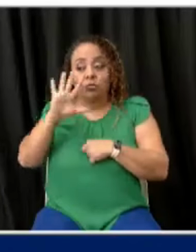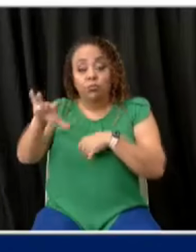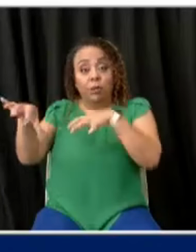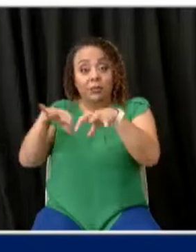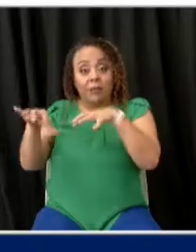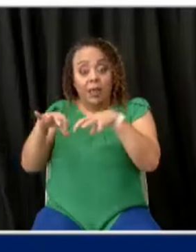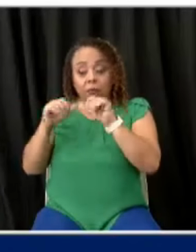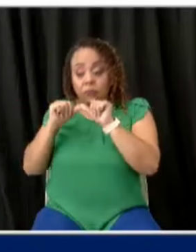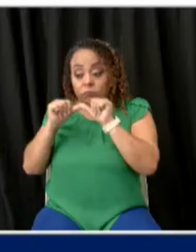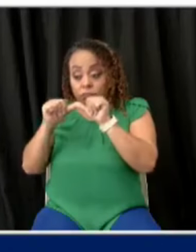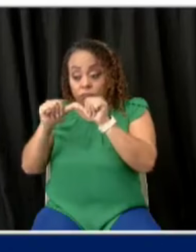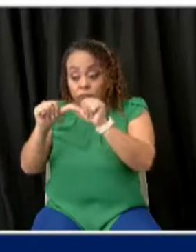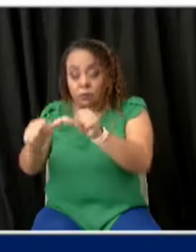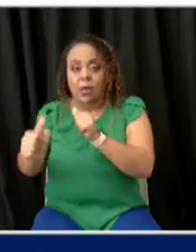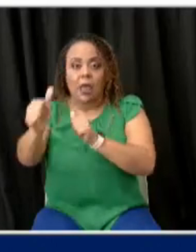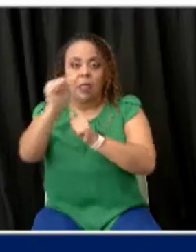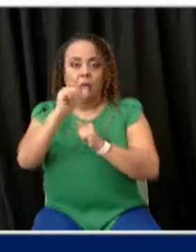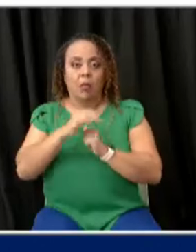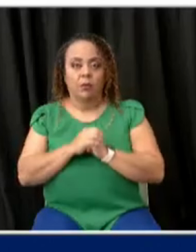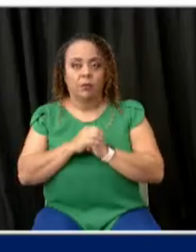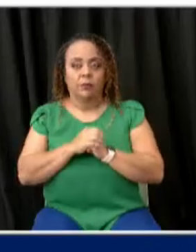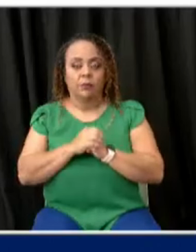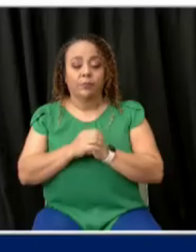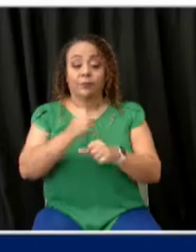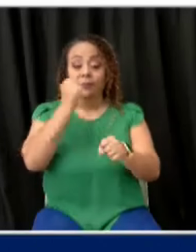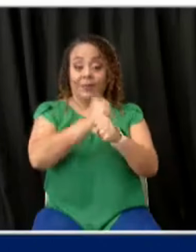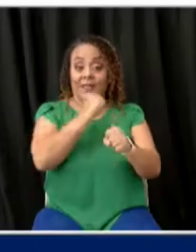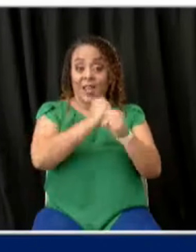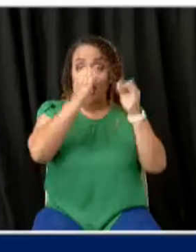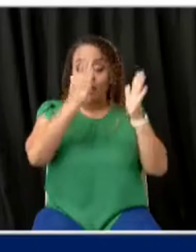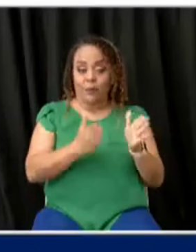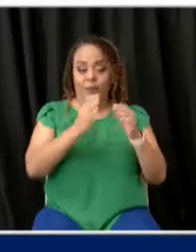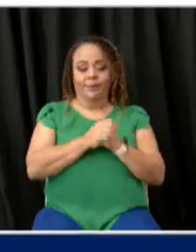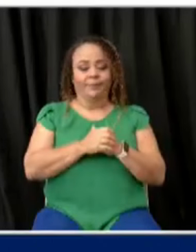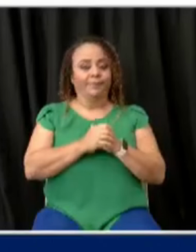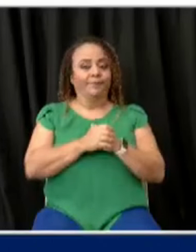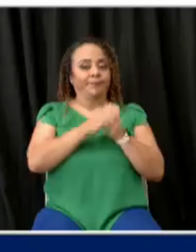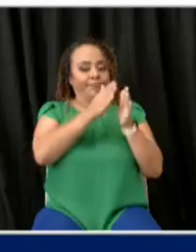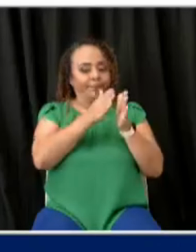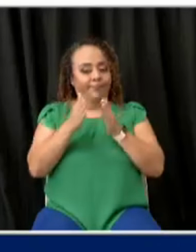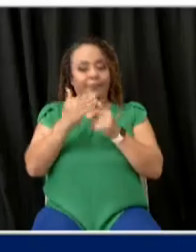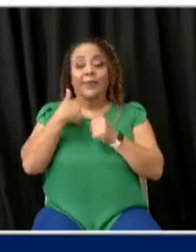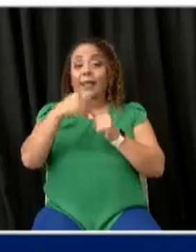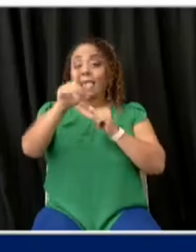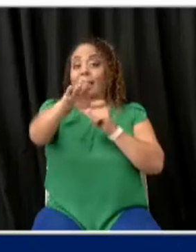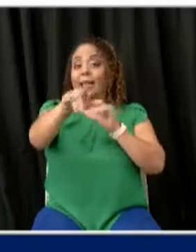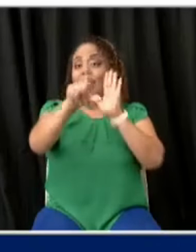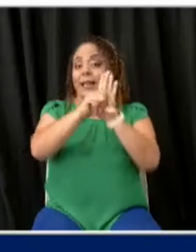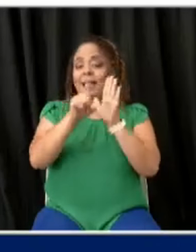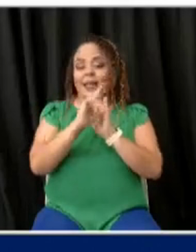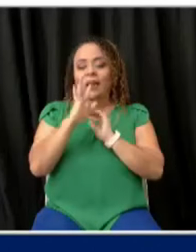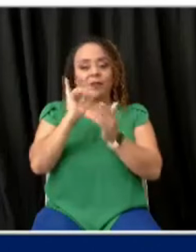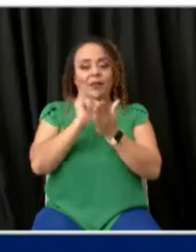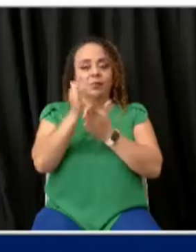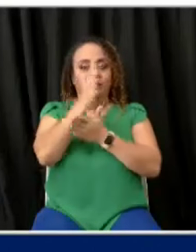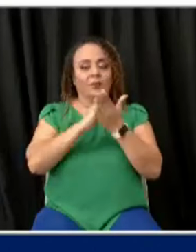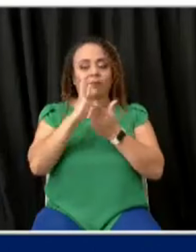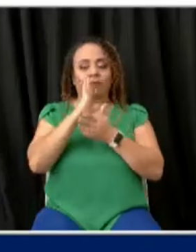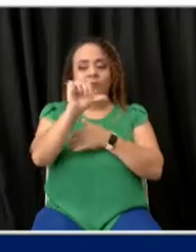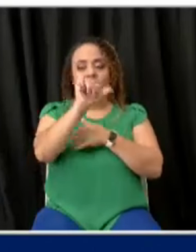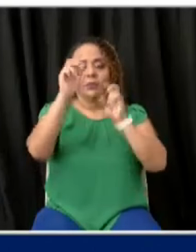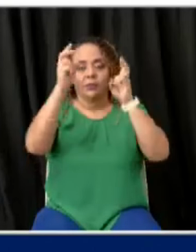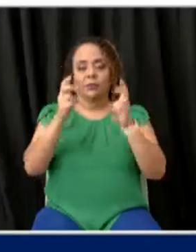actividad mantenerse bien hidratado. Si son trabajadores, hay una ley que habla, que esa es una cuestión que vamos a tratar en